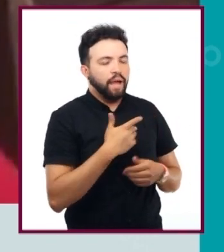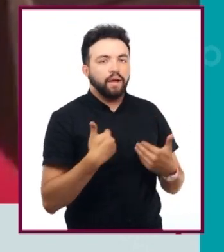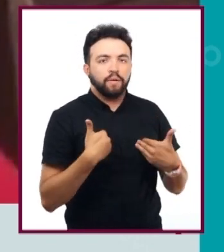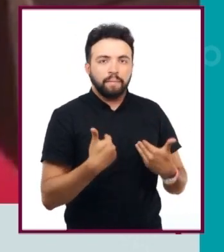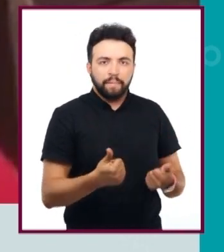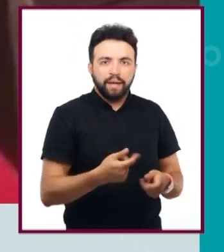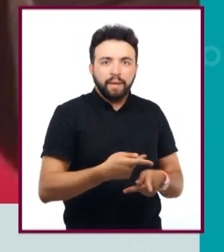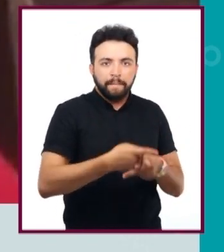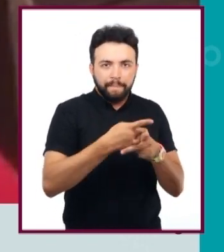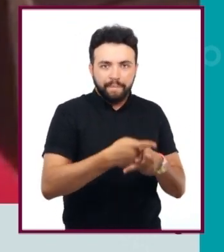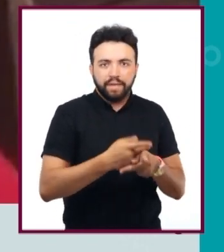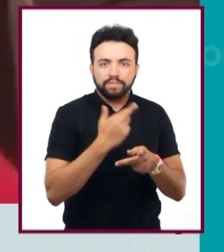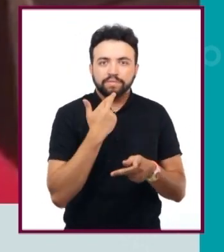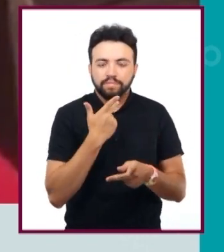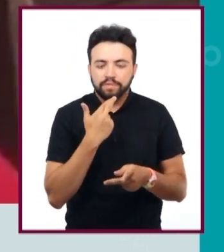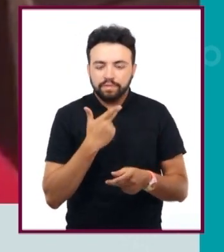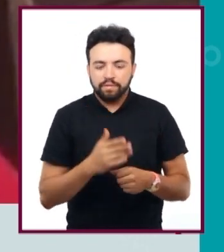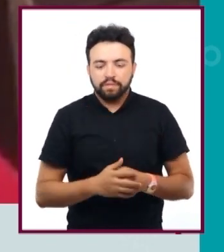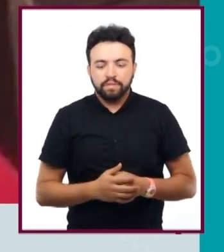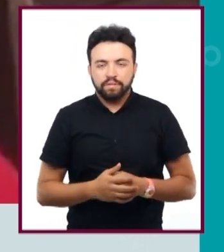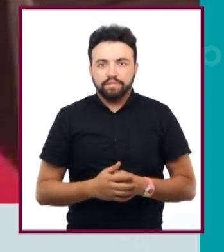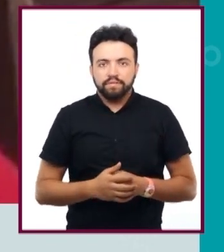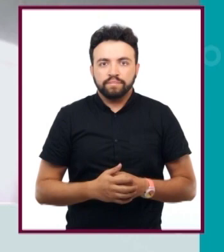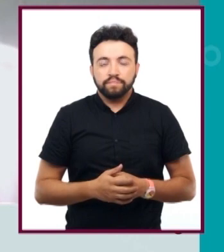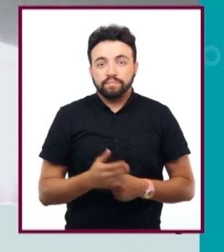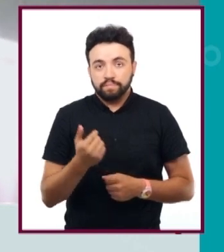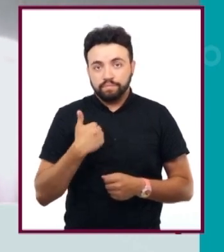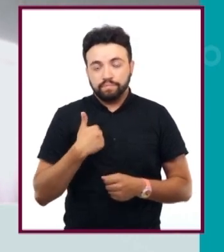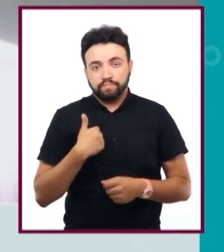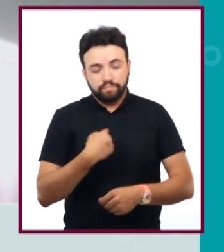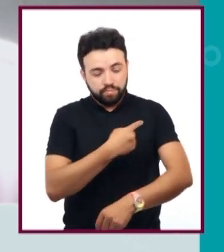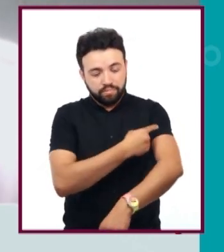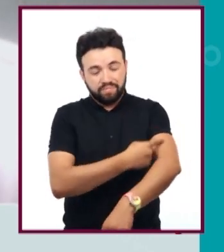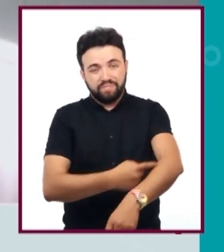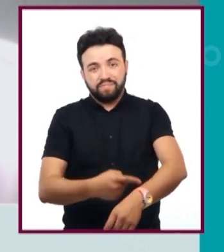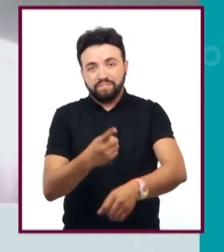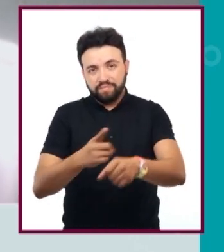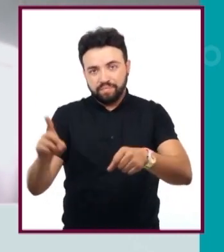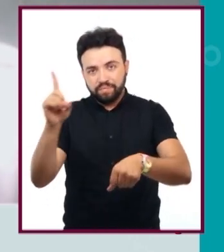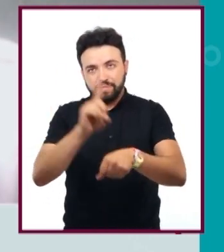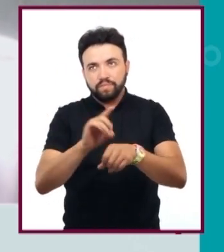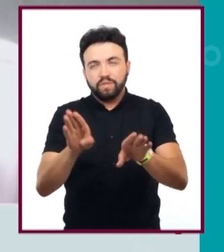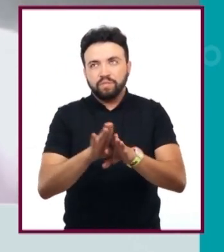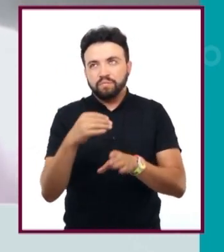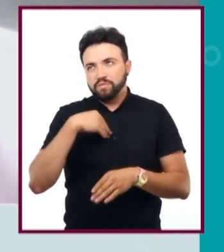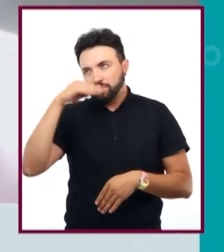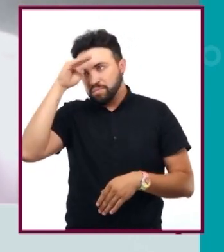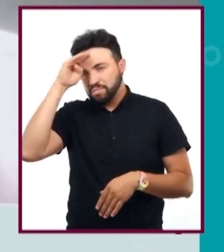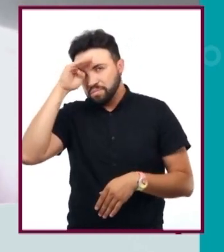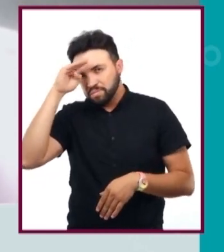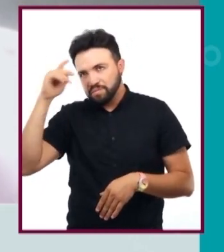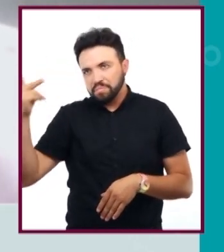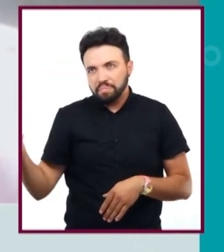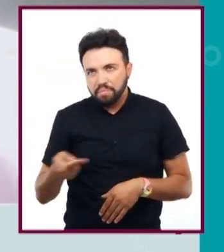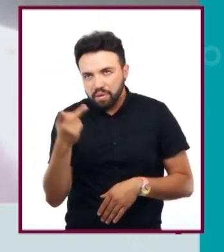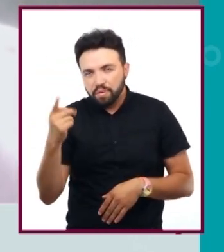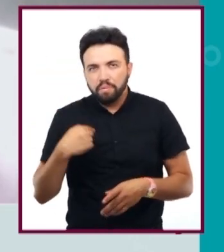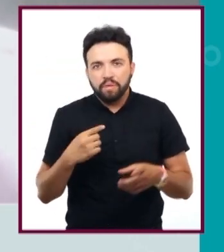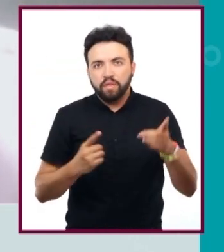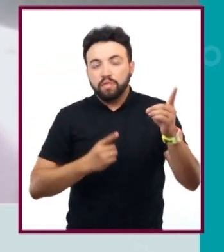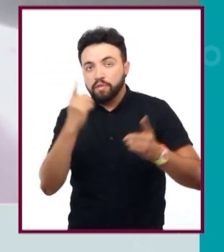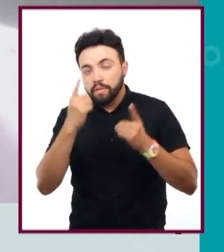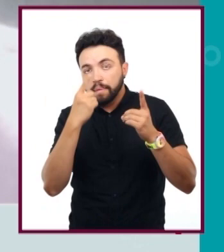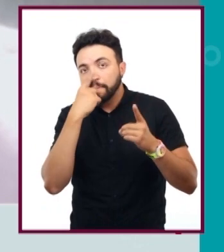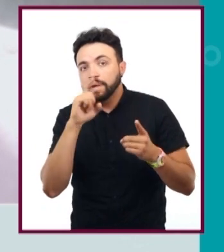a agilizar un poco más la situación. Reflexiono a lo largo del día, resolviendo mis preguntas